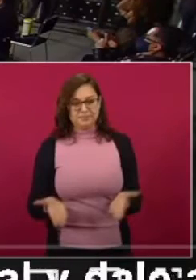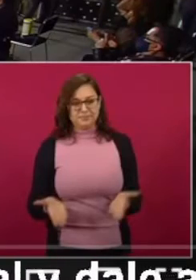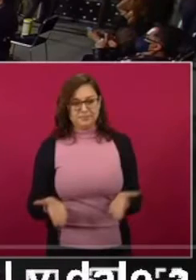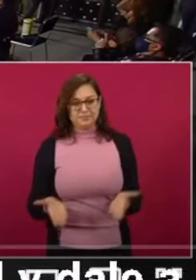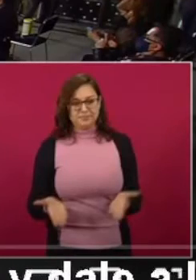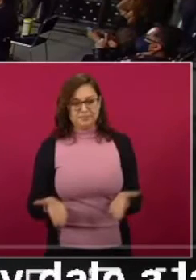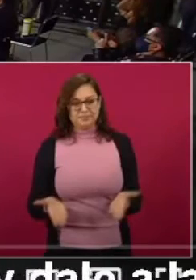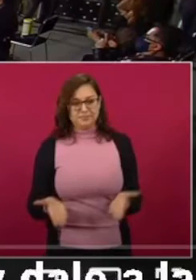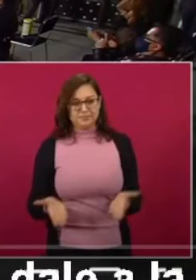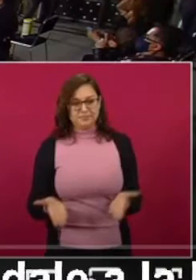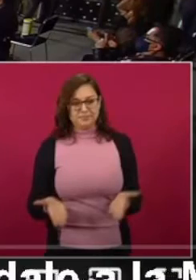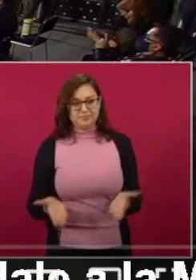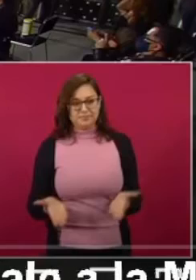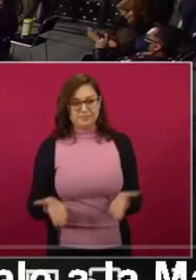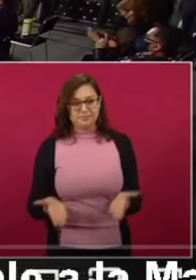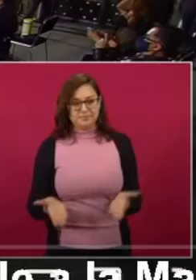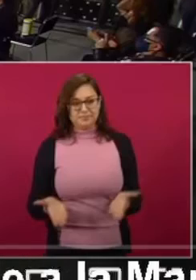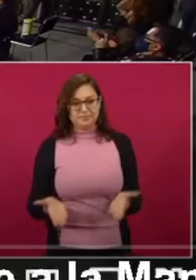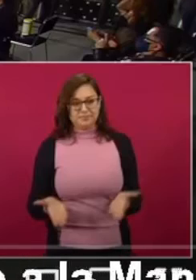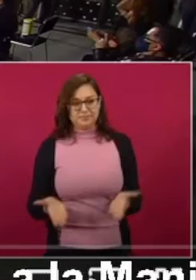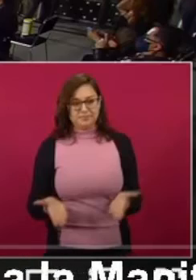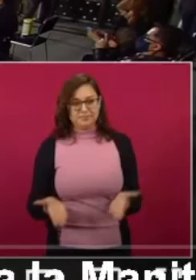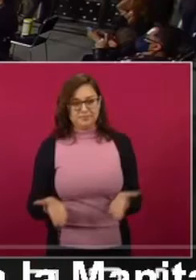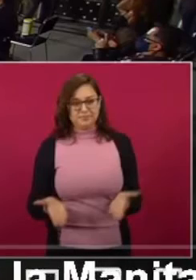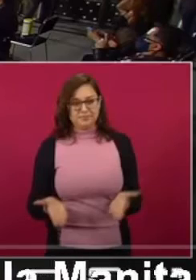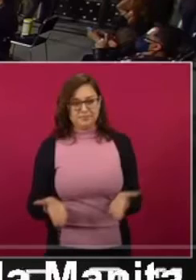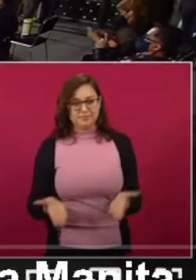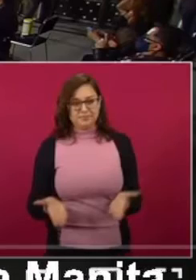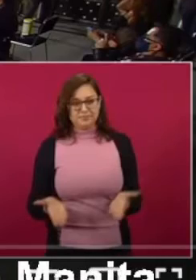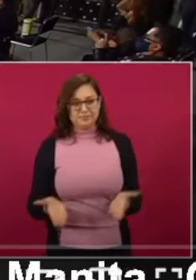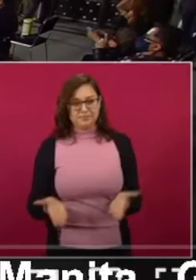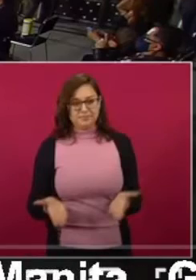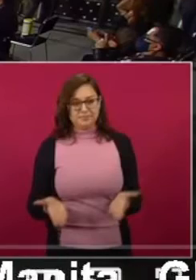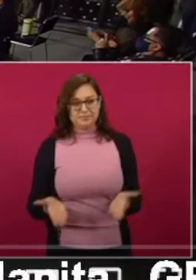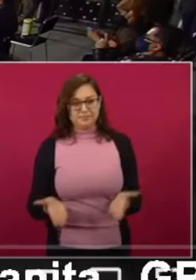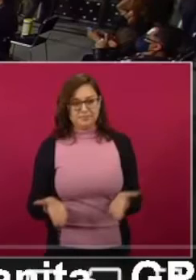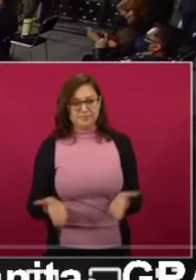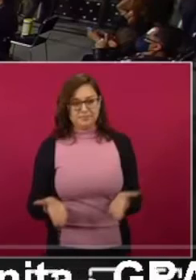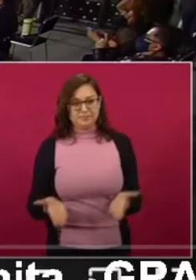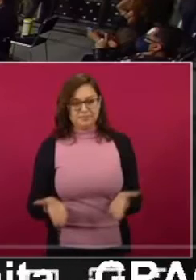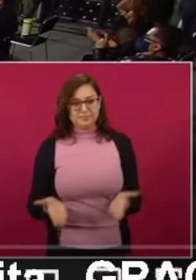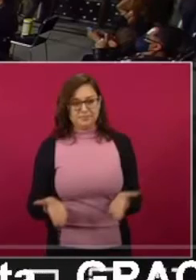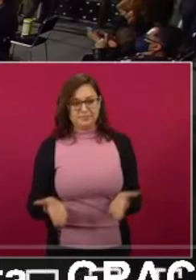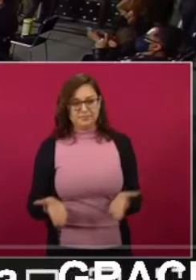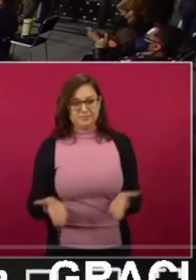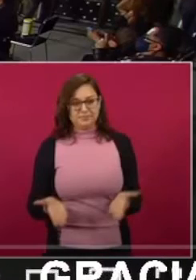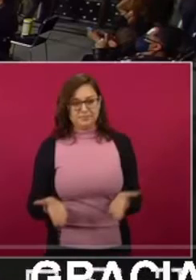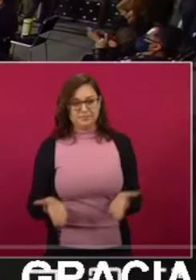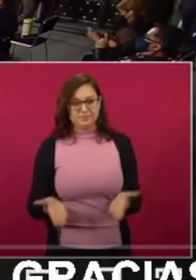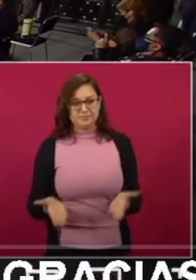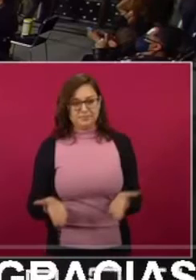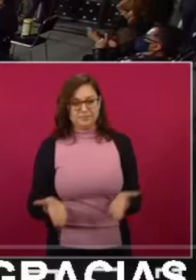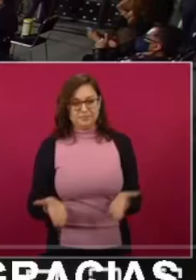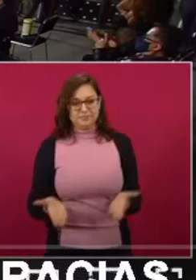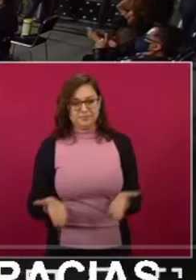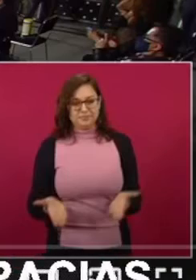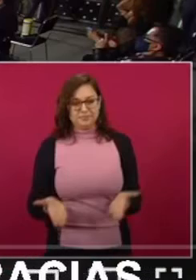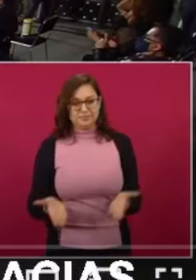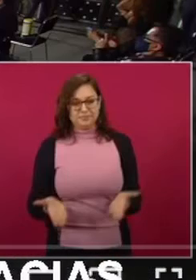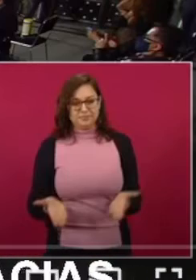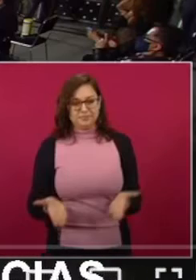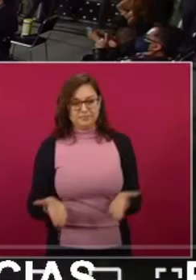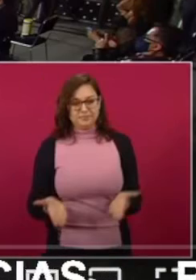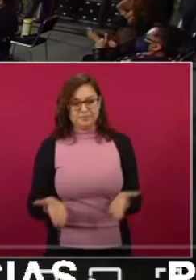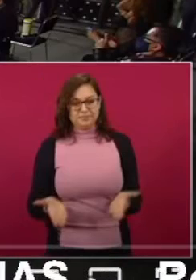están interesante lo que es lo que estaba diciendo que no puede